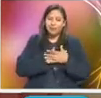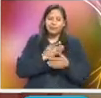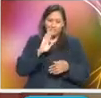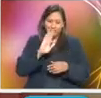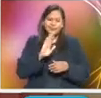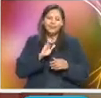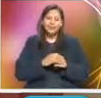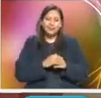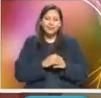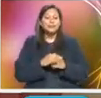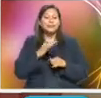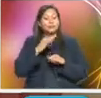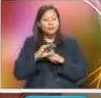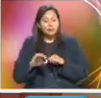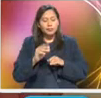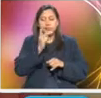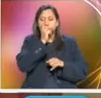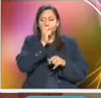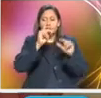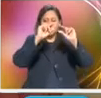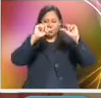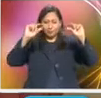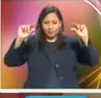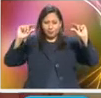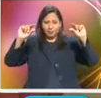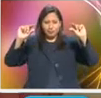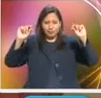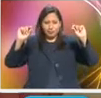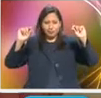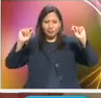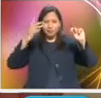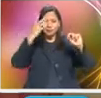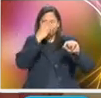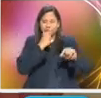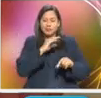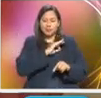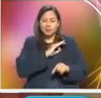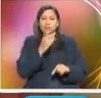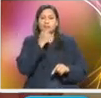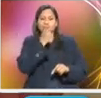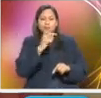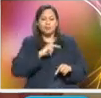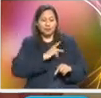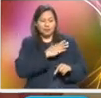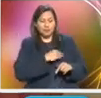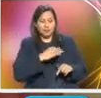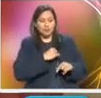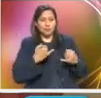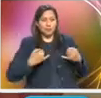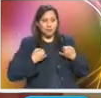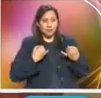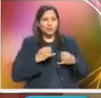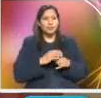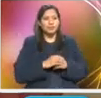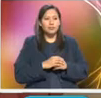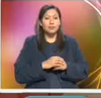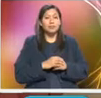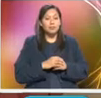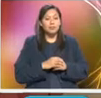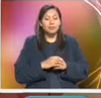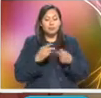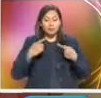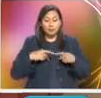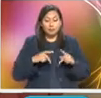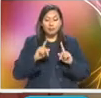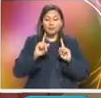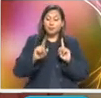¿no? Y por último, una frase linda que le podemos manejar a nuestros adolescentes es: la persona